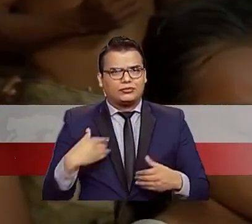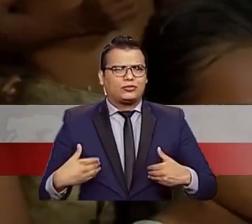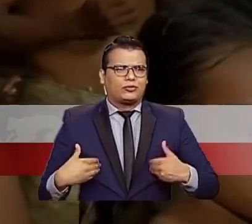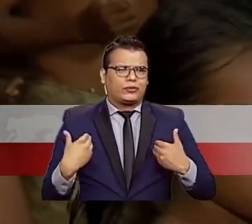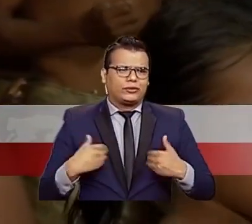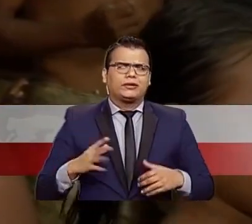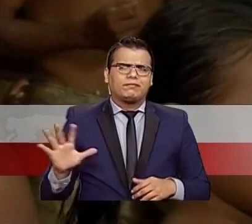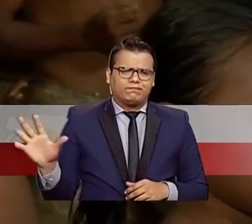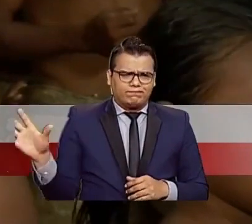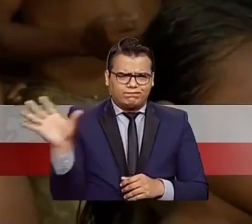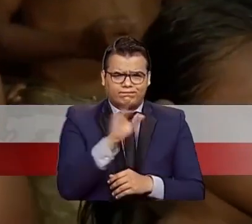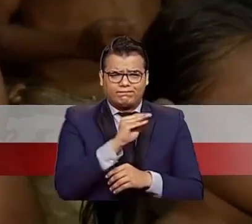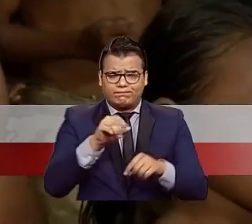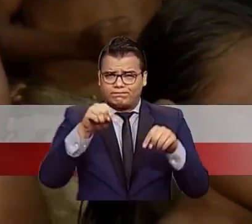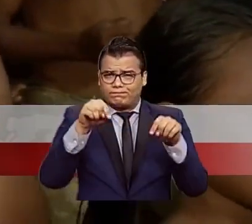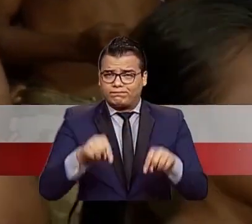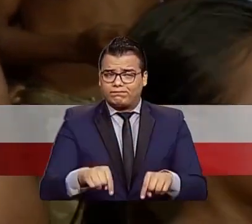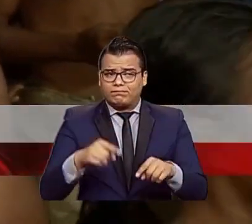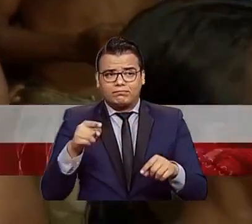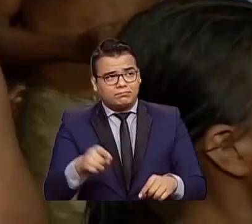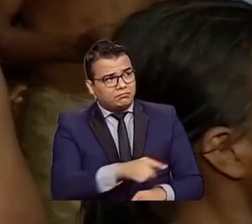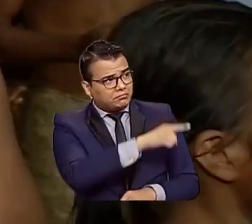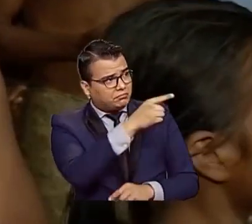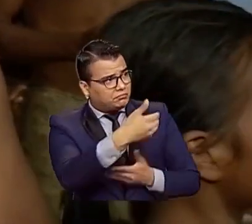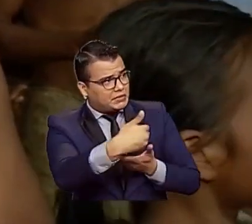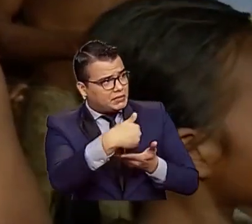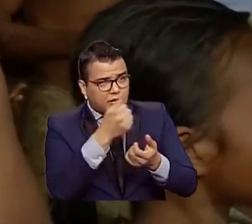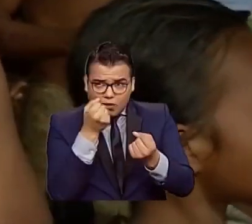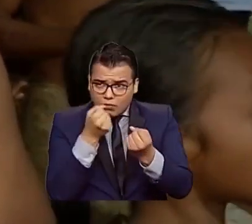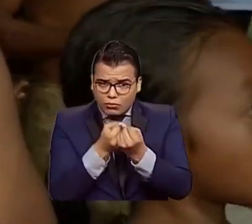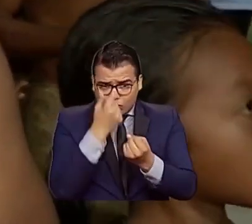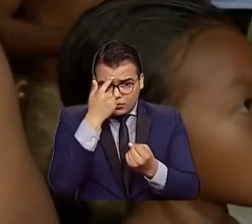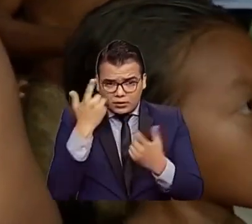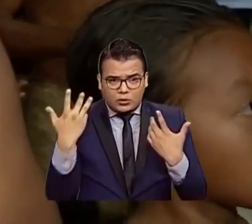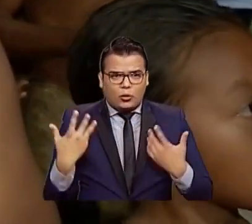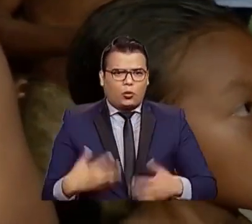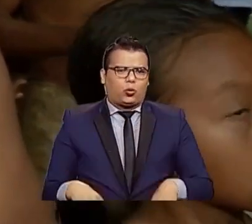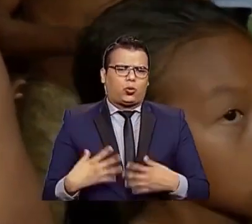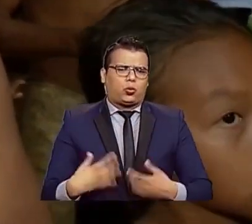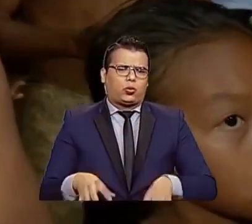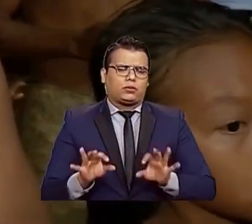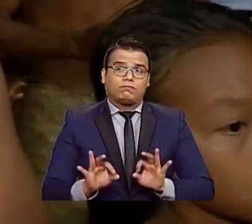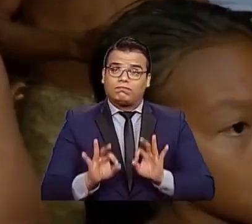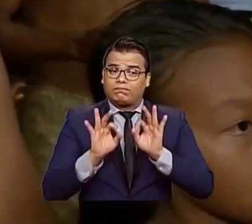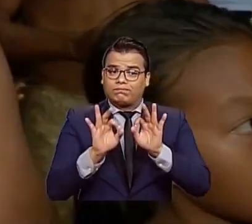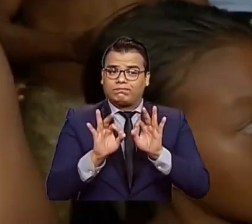muy satisfechos con este voluntariado que nos ha ayudado mucho